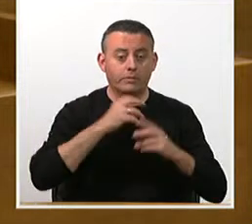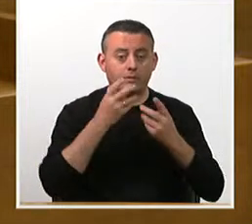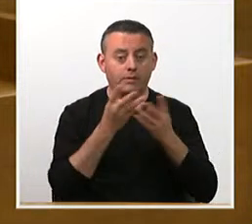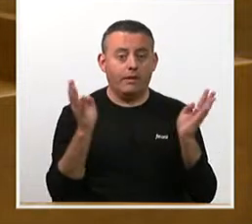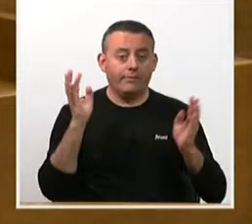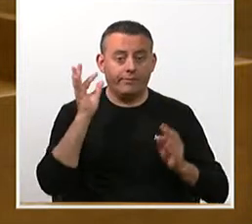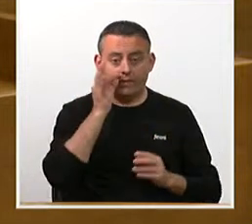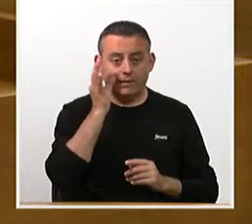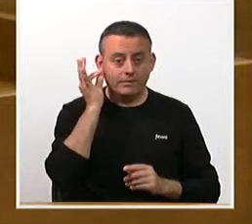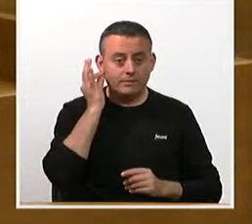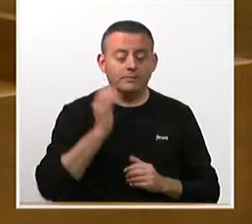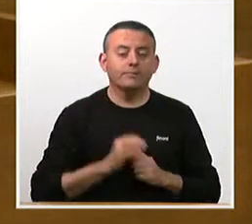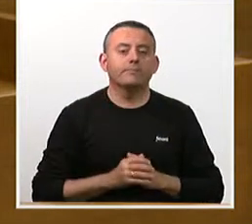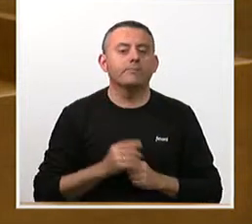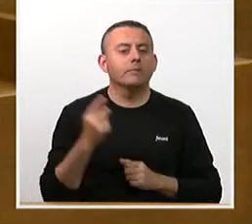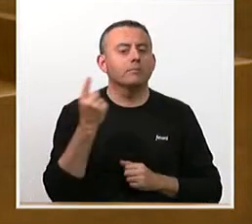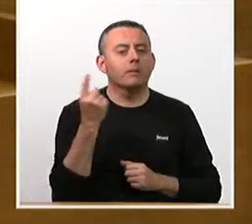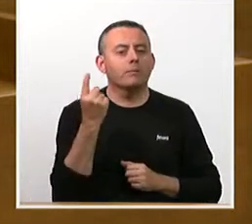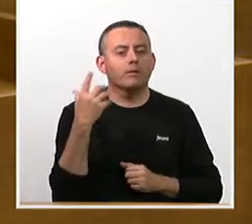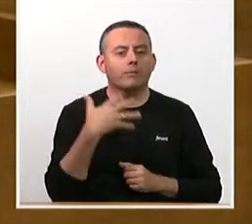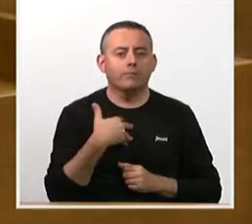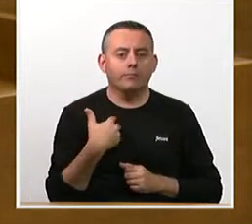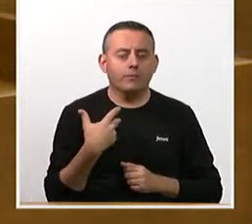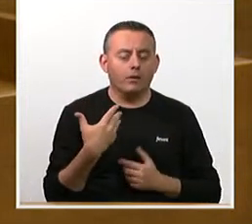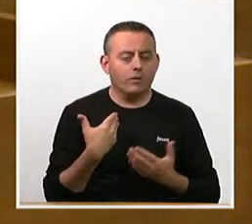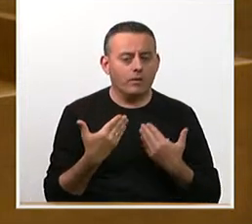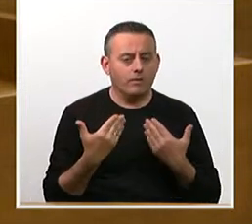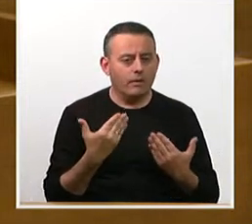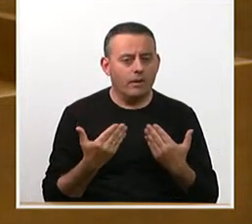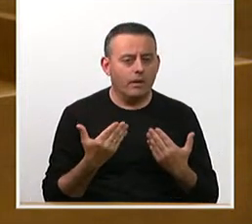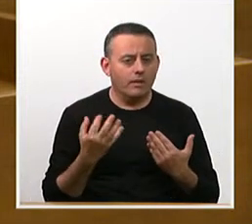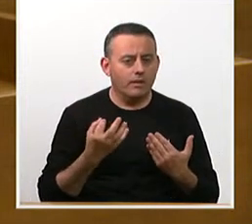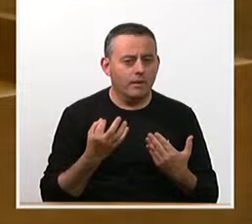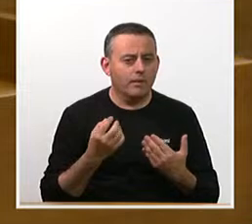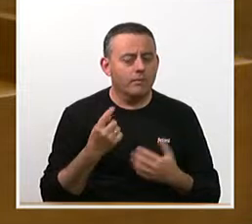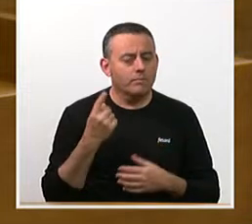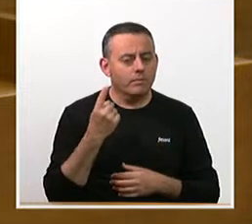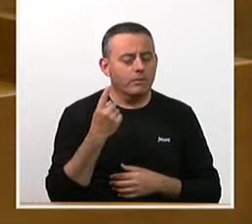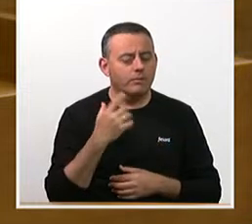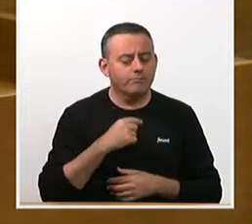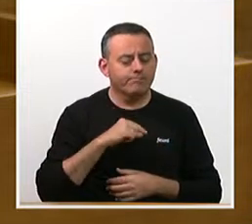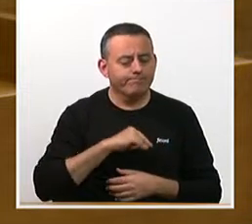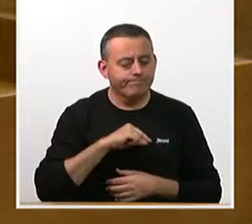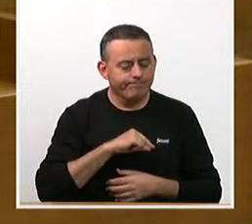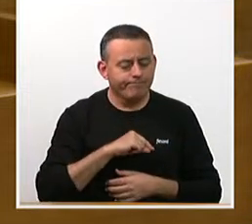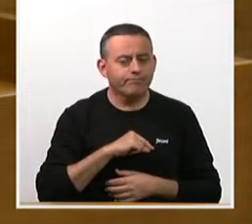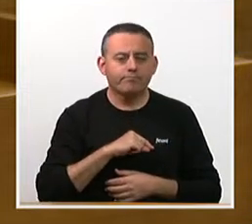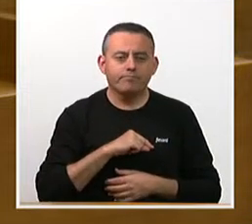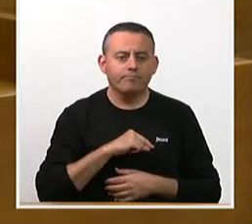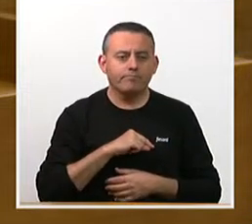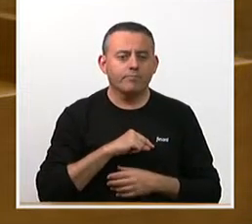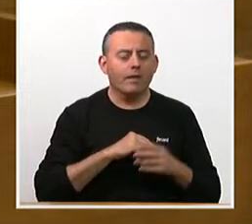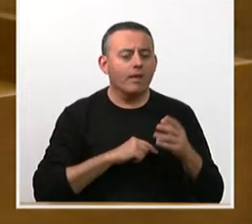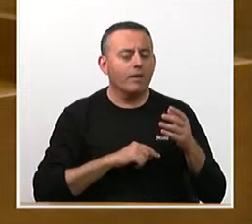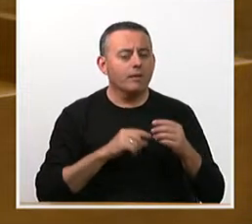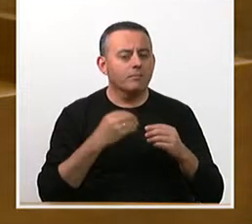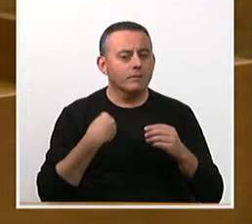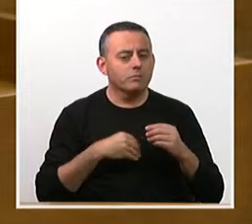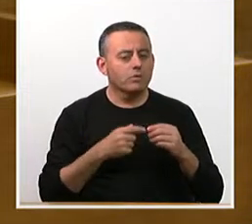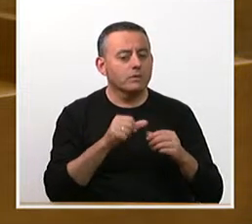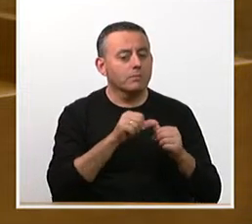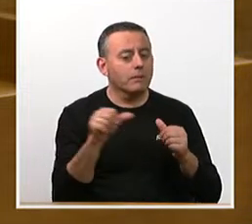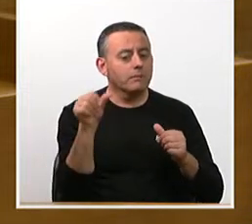diputades en primer para empa y familiar del incendi de la